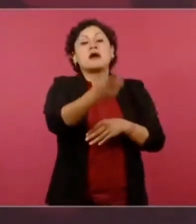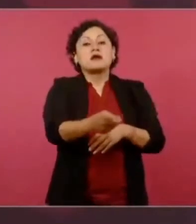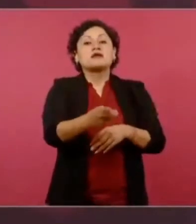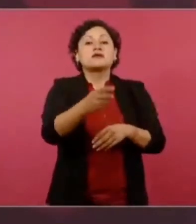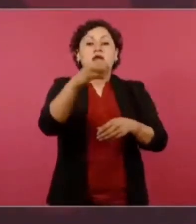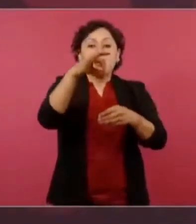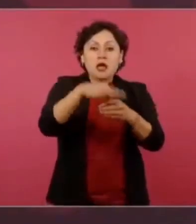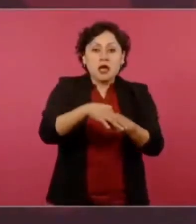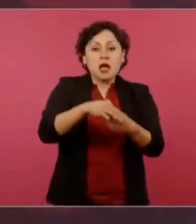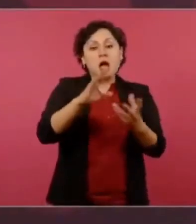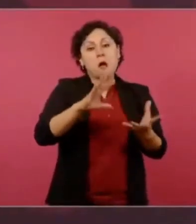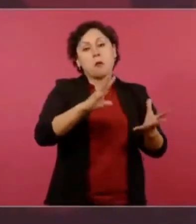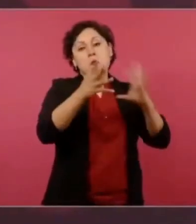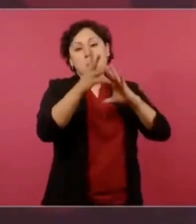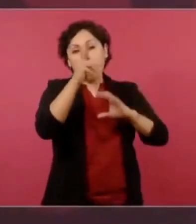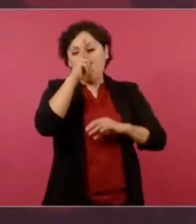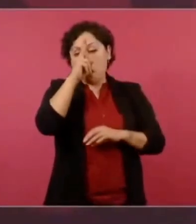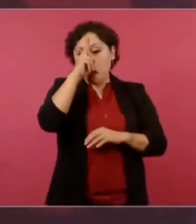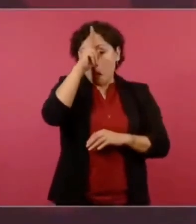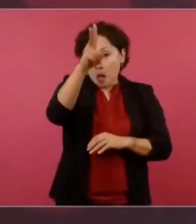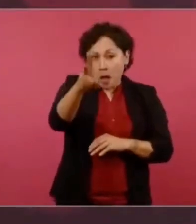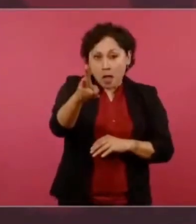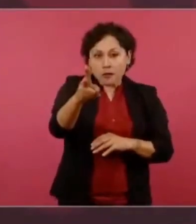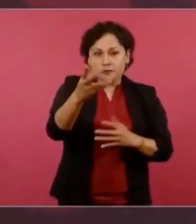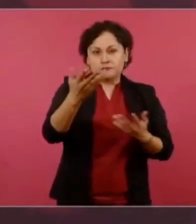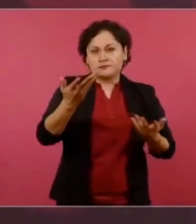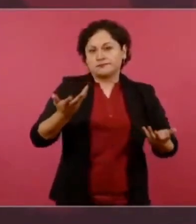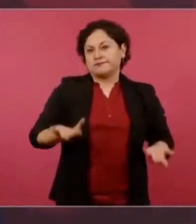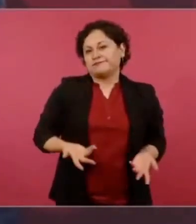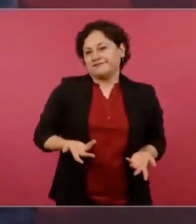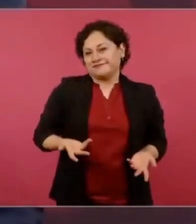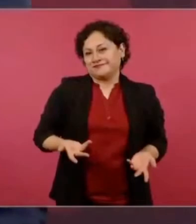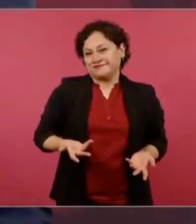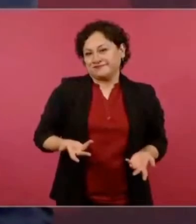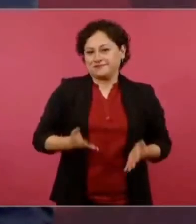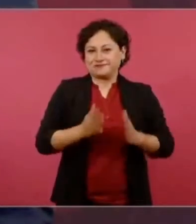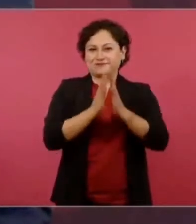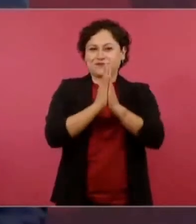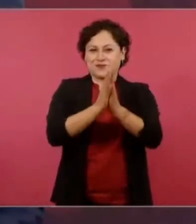Ya hemos visto cómo guardaban silencio